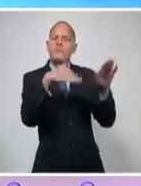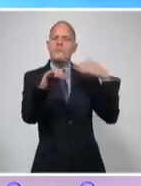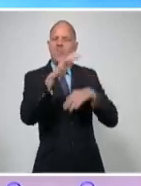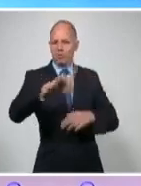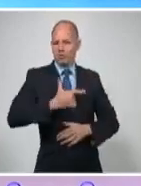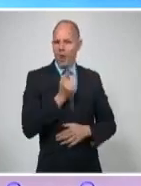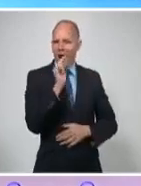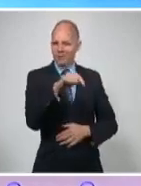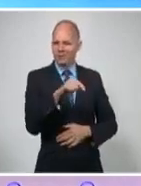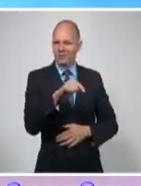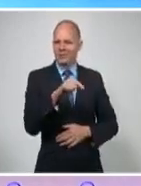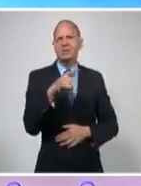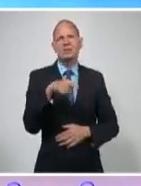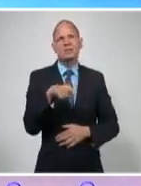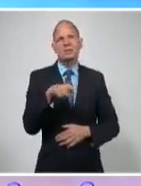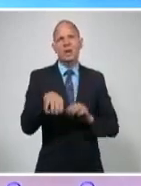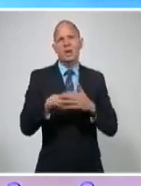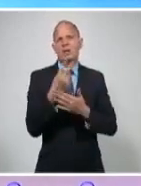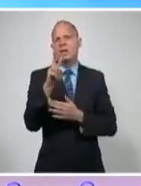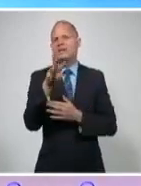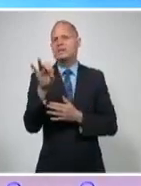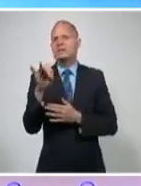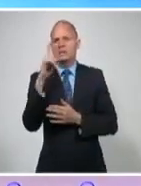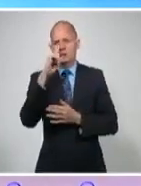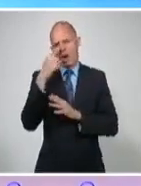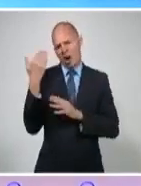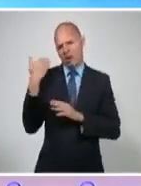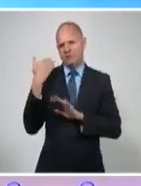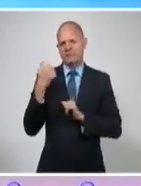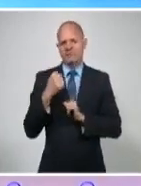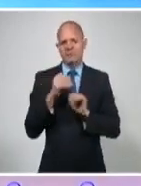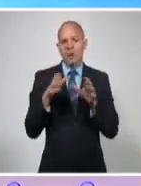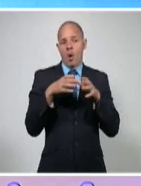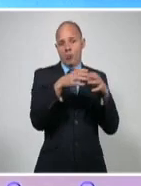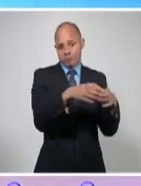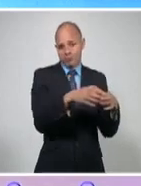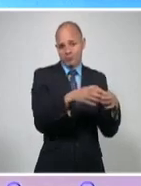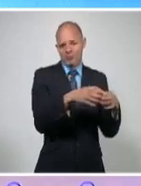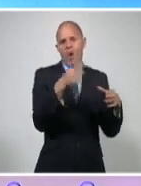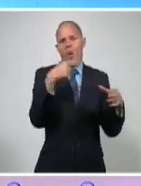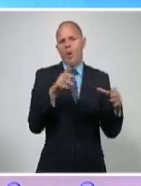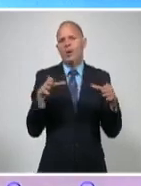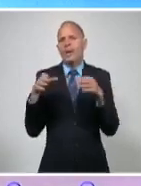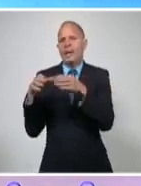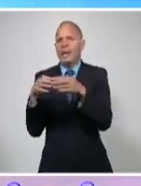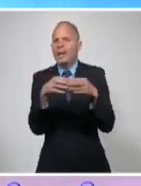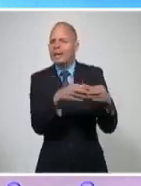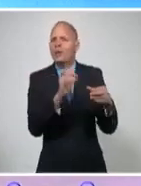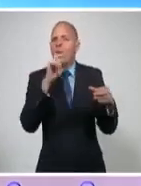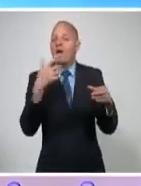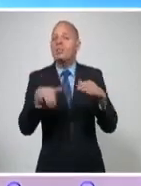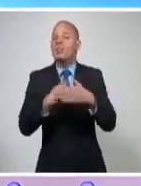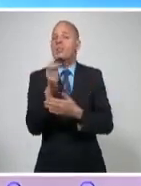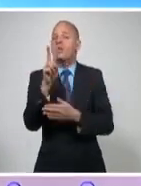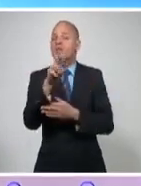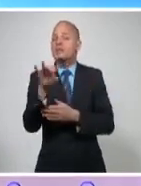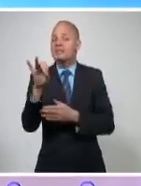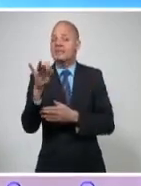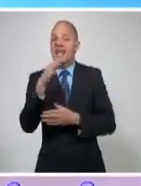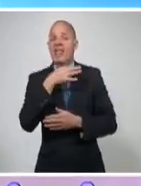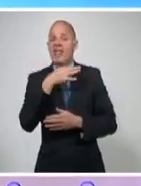Cultura, pasado 27 de noviembre, y después al grupo mucho más pequeño, mucho más reducido, que lo hizo el 27 de enero. Yo quiero